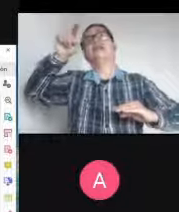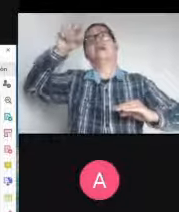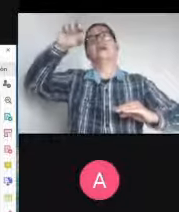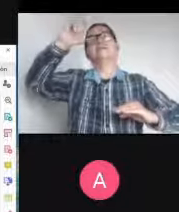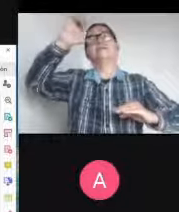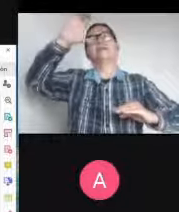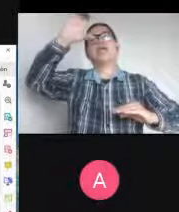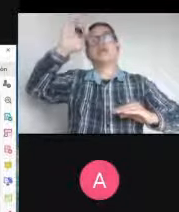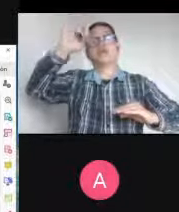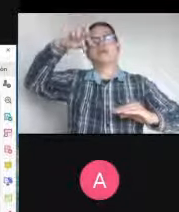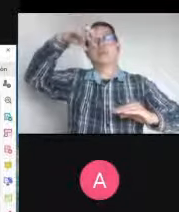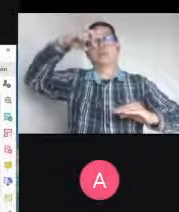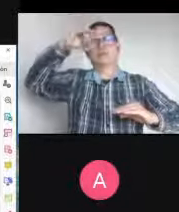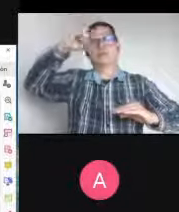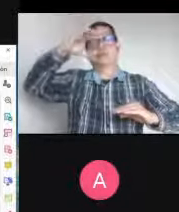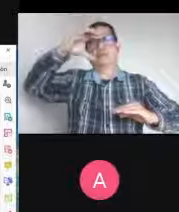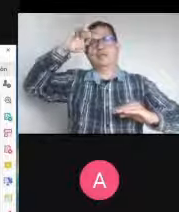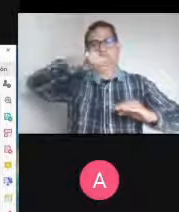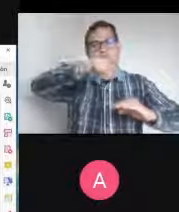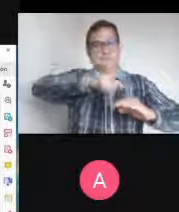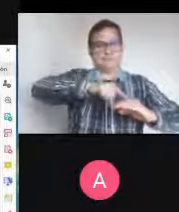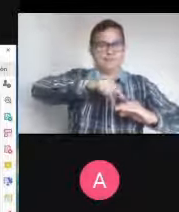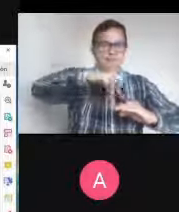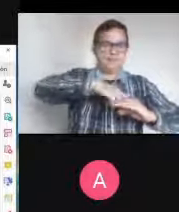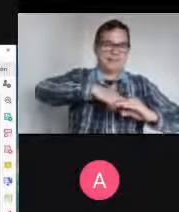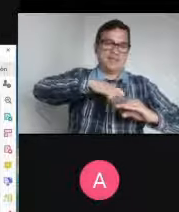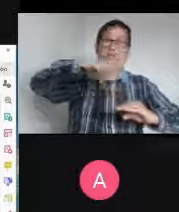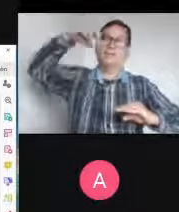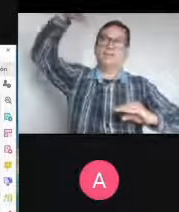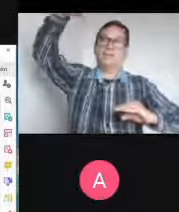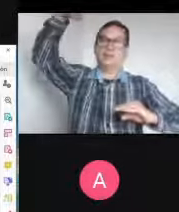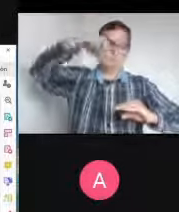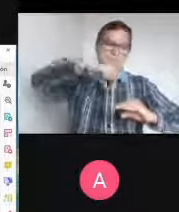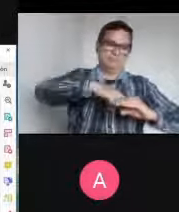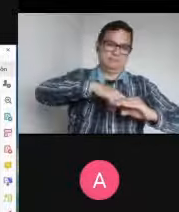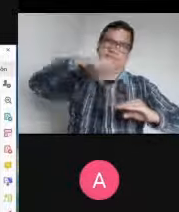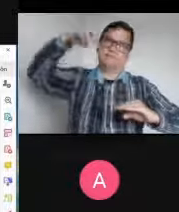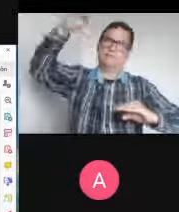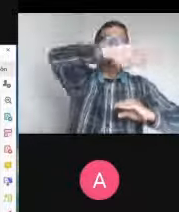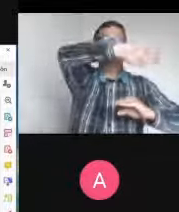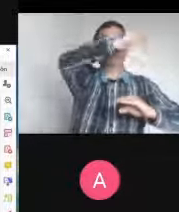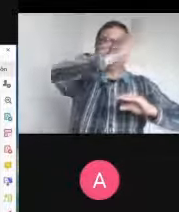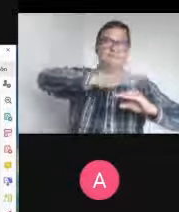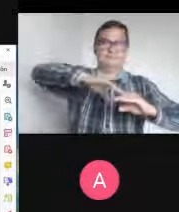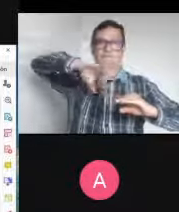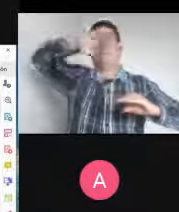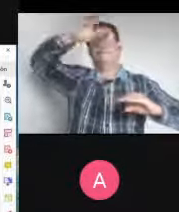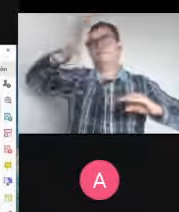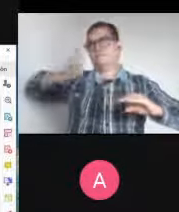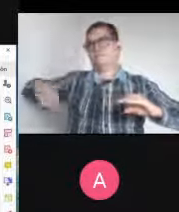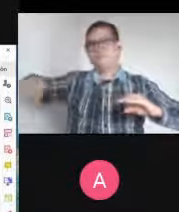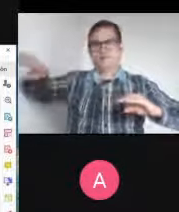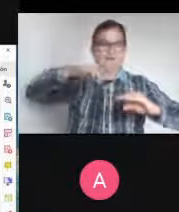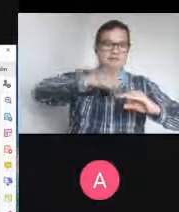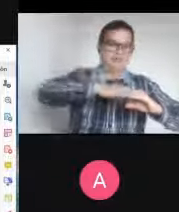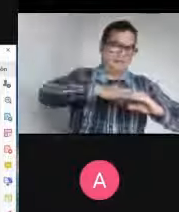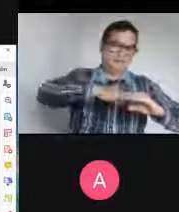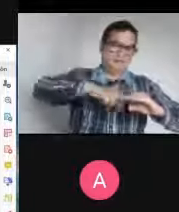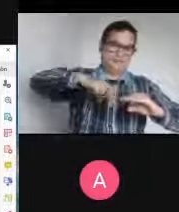yo quisiera medir el voltaje como tal de esta señal. Entonces yo lo que hago es contar la cantidad de cuadros, 1, 2, 3,